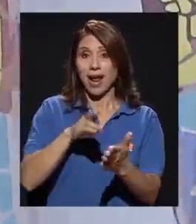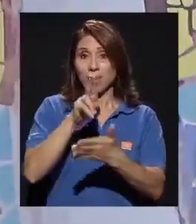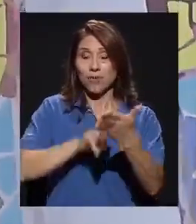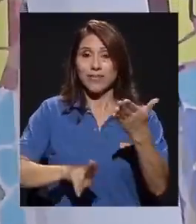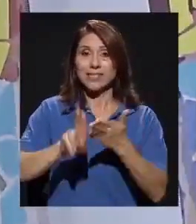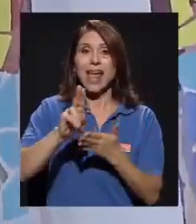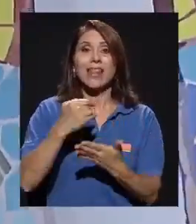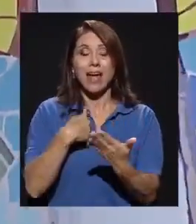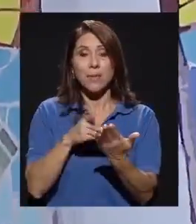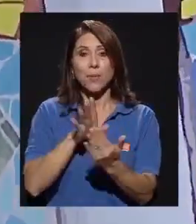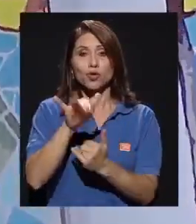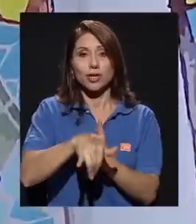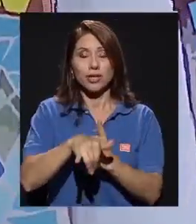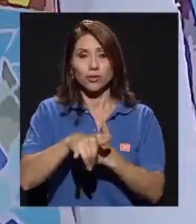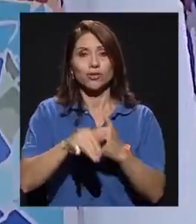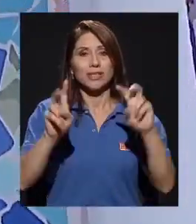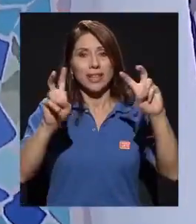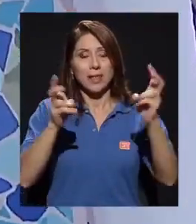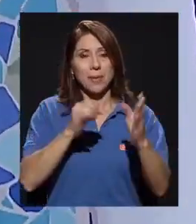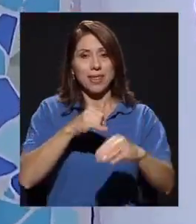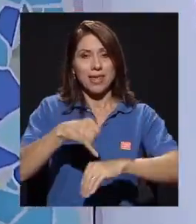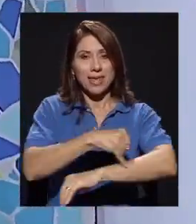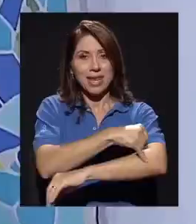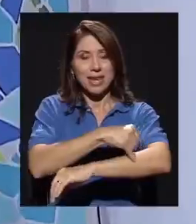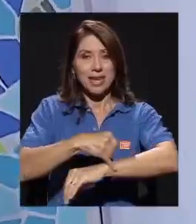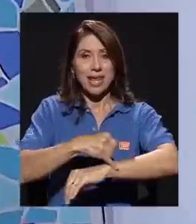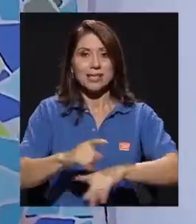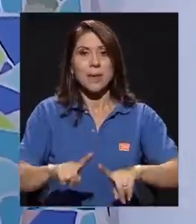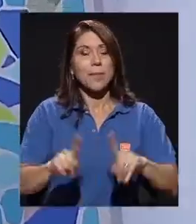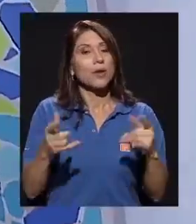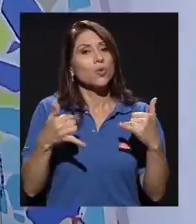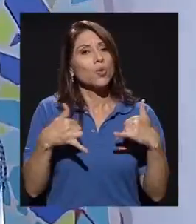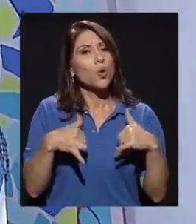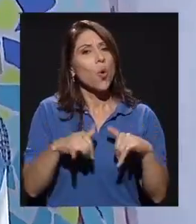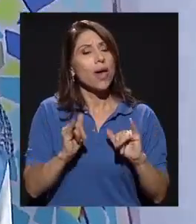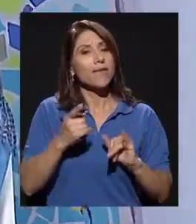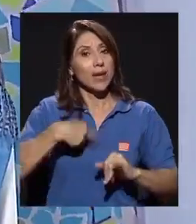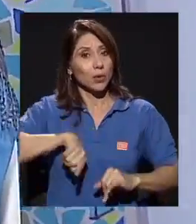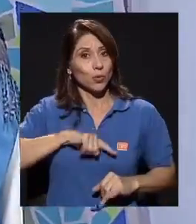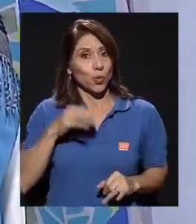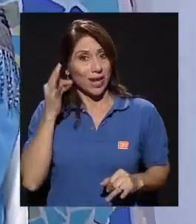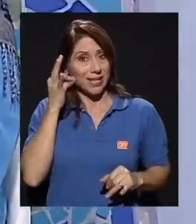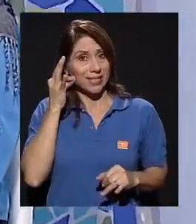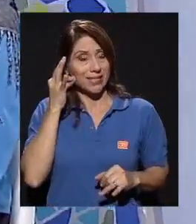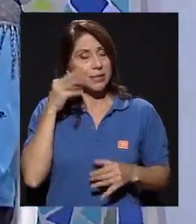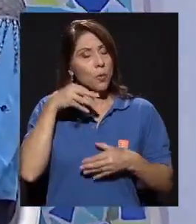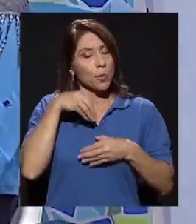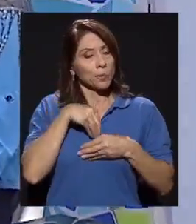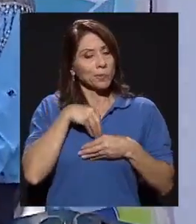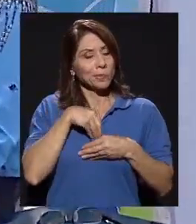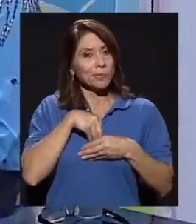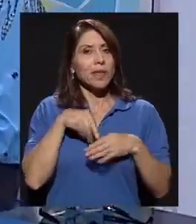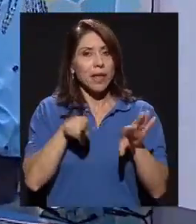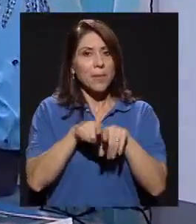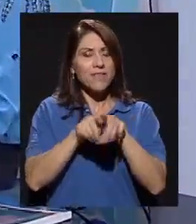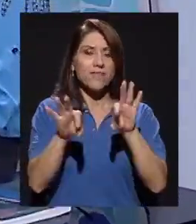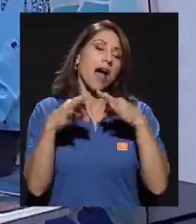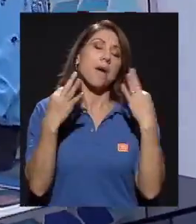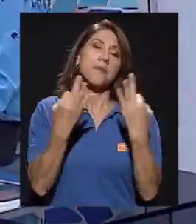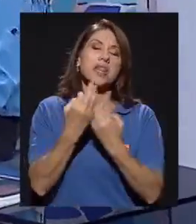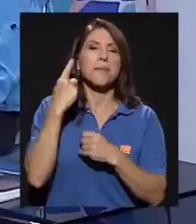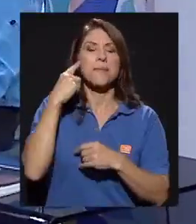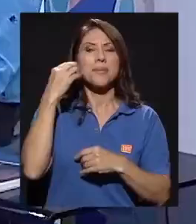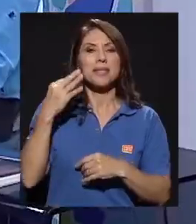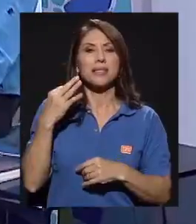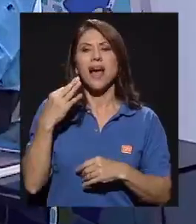eh sin embargo todavía está como instalado en nosotras y y en las familias que mejor no